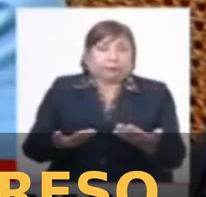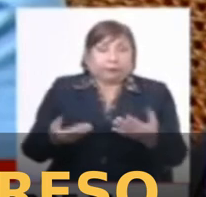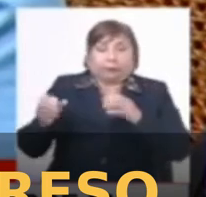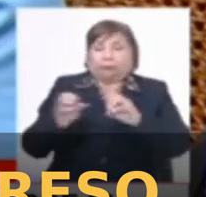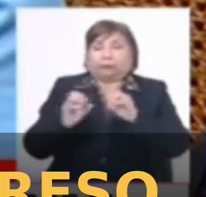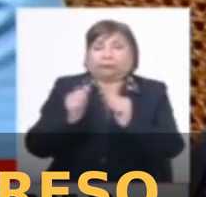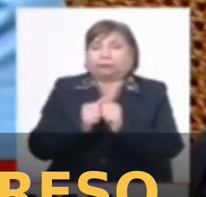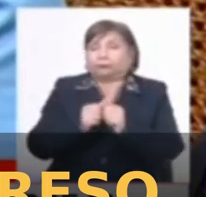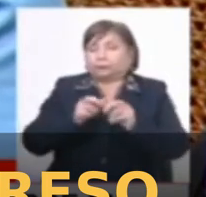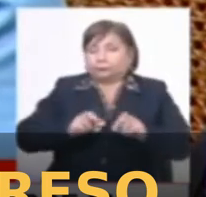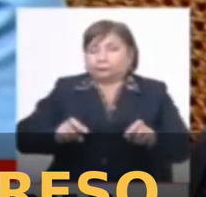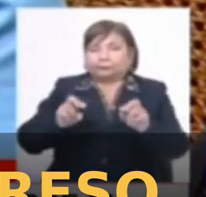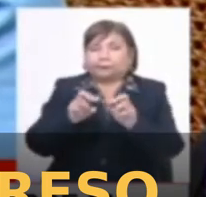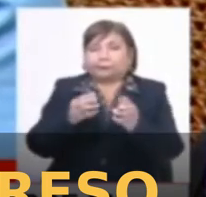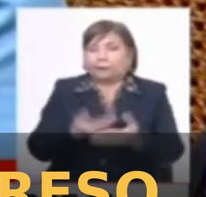ejercer el pleno...